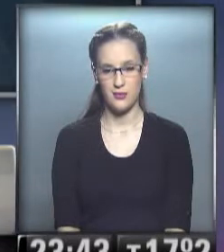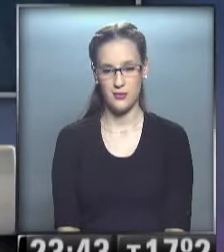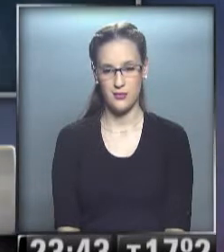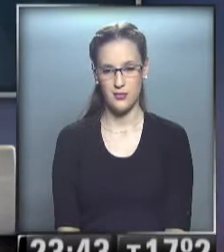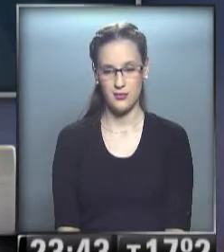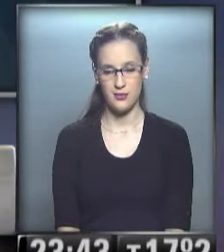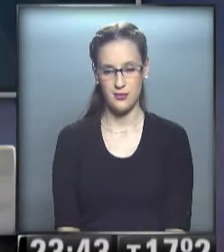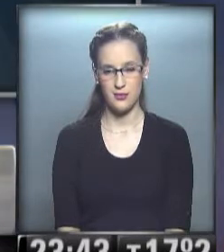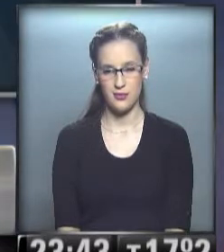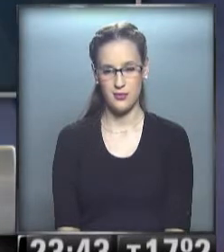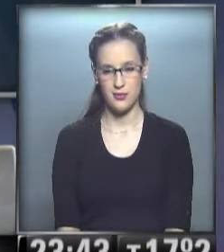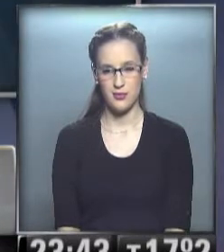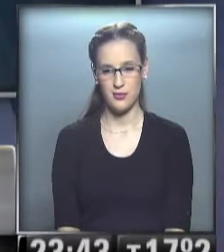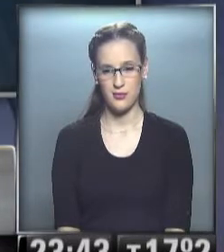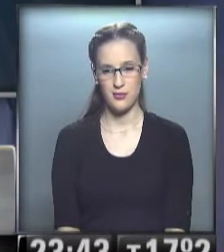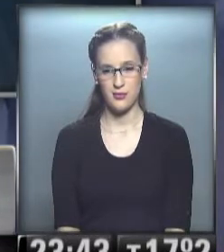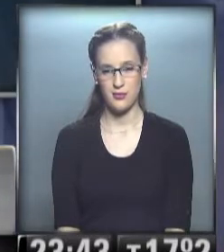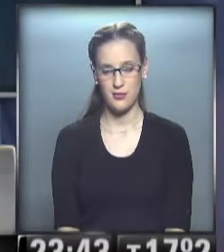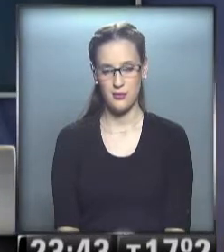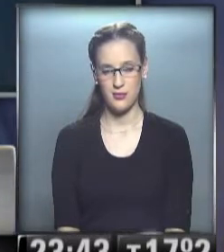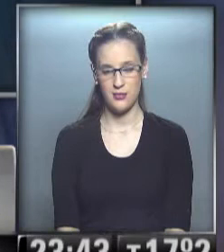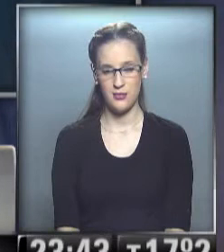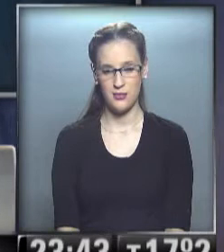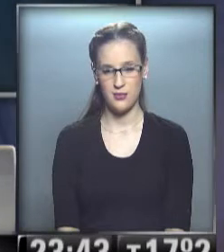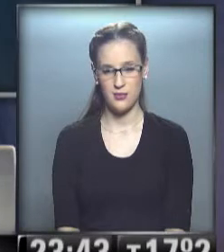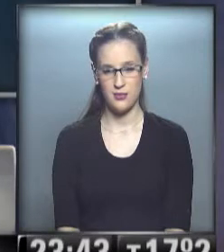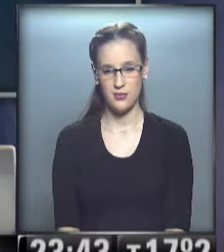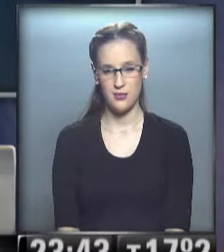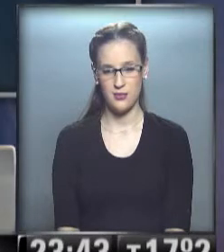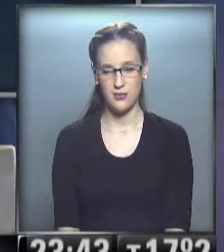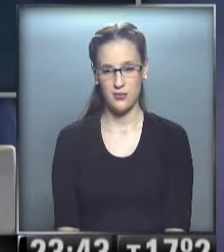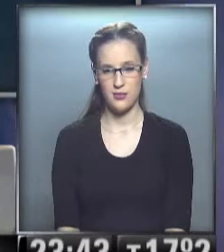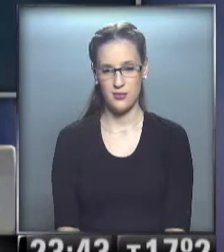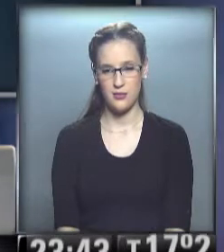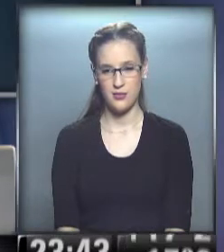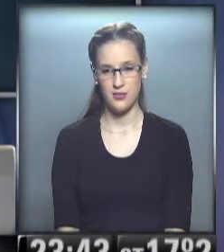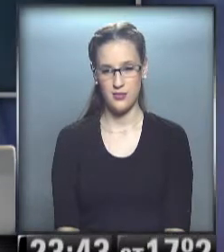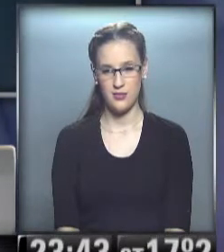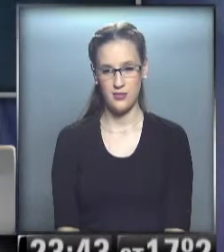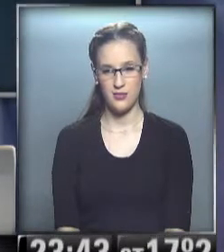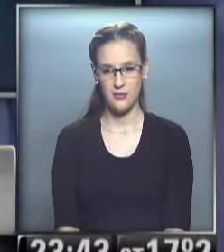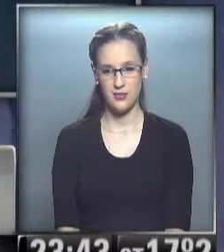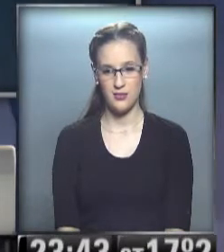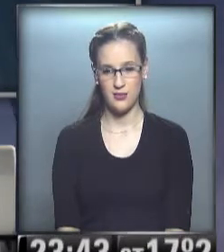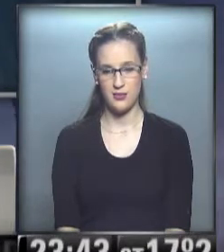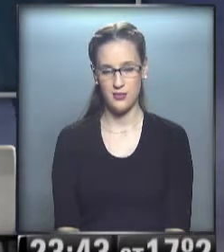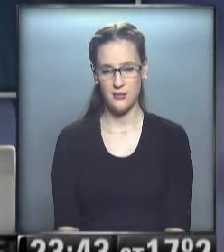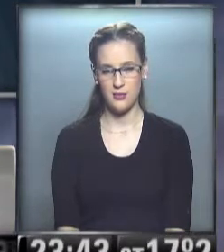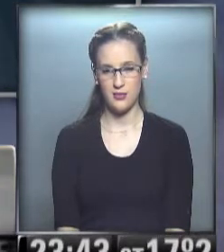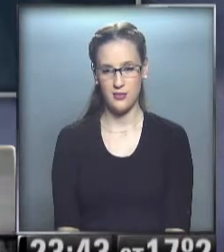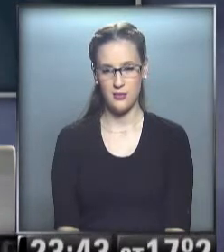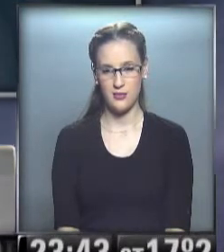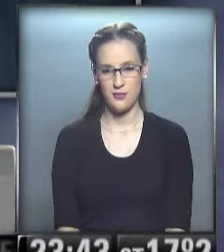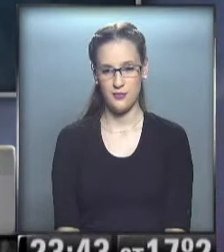y dijo que es optimista y que le parece bárbaro que Axel Kicillof ocupe el cargo de ministro de Economía. Conoce perfectamente bien